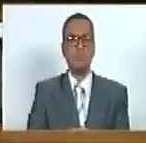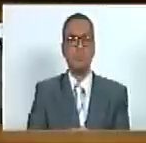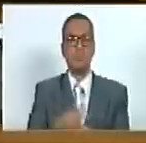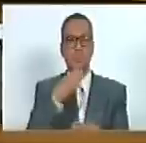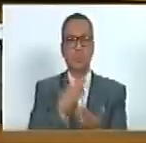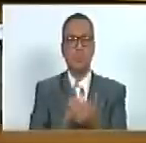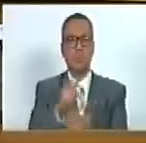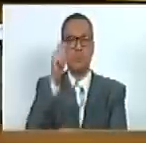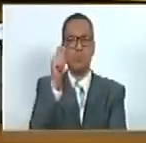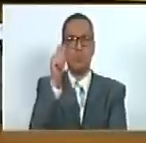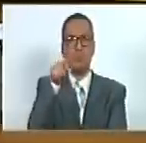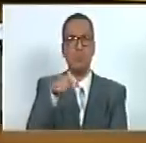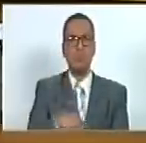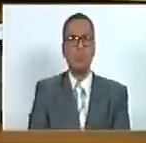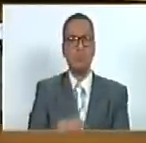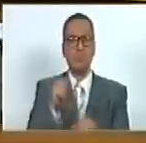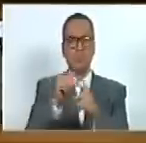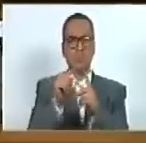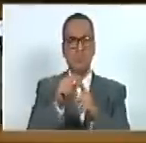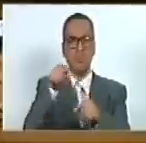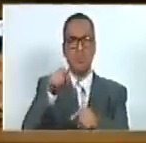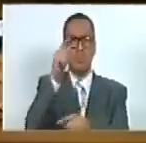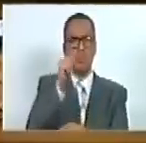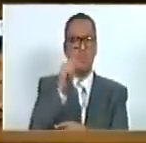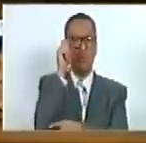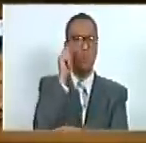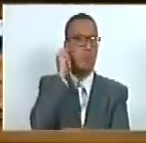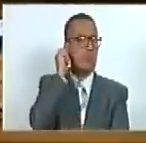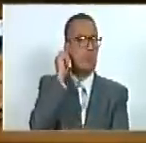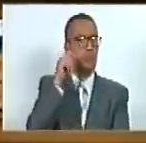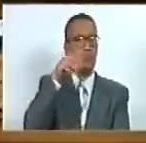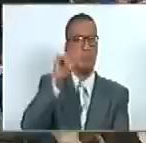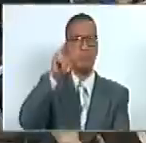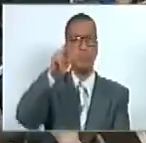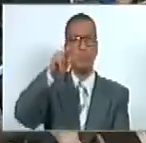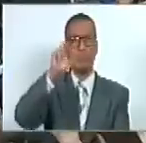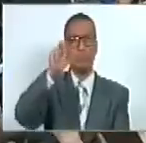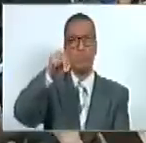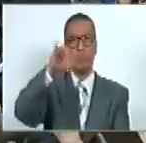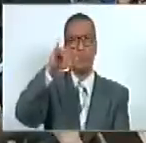Gracias, diputado. Voy a dar el derecho de palabra a la diputada Ilenia Medina.